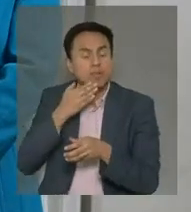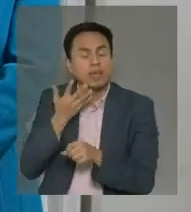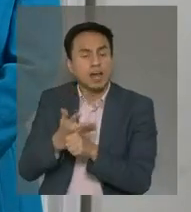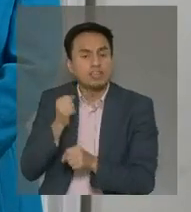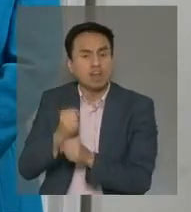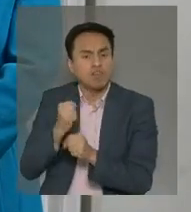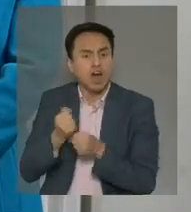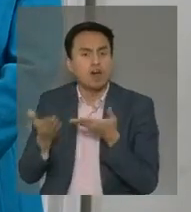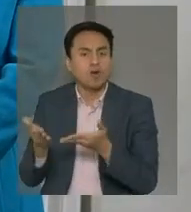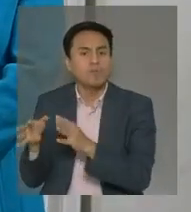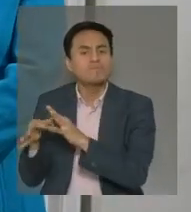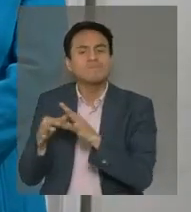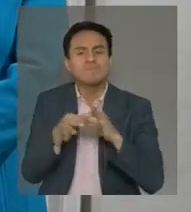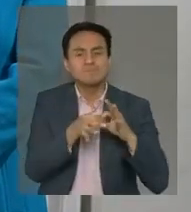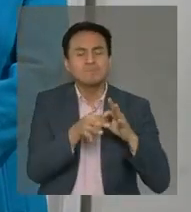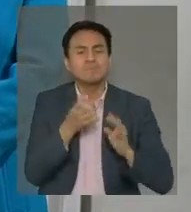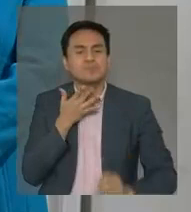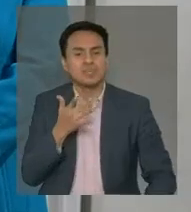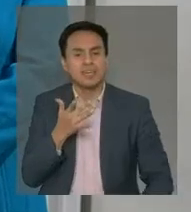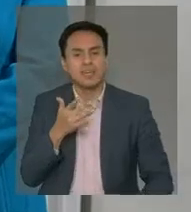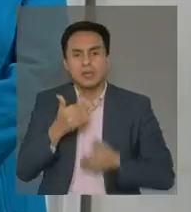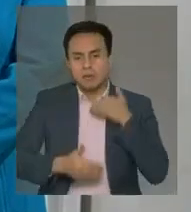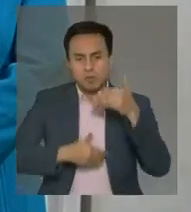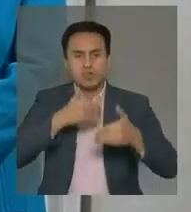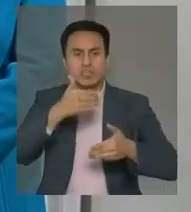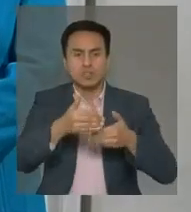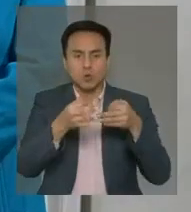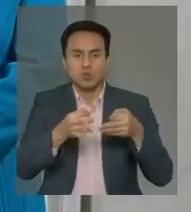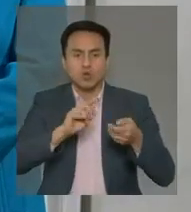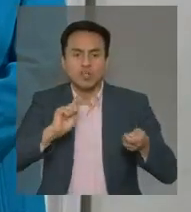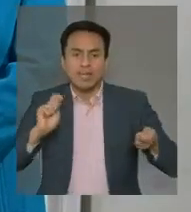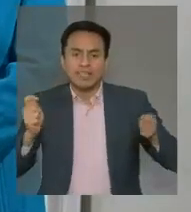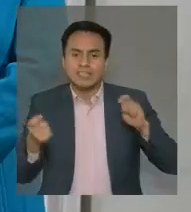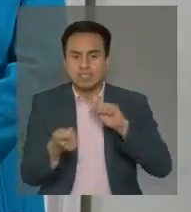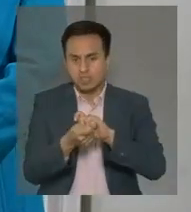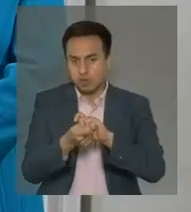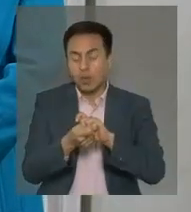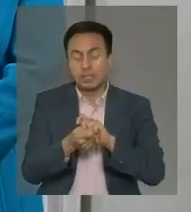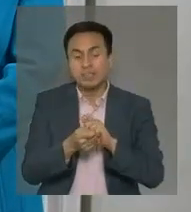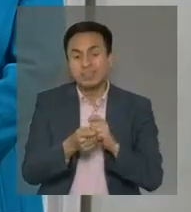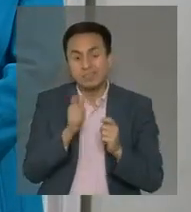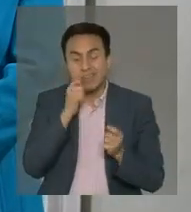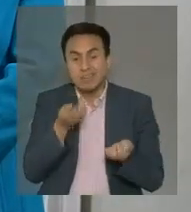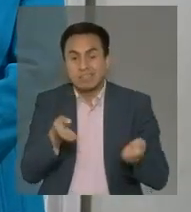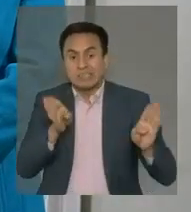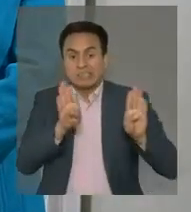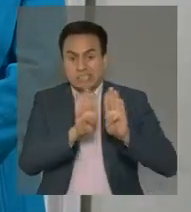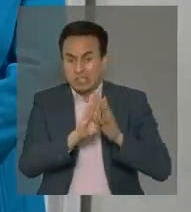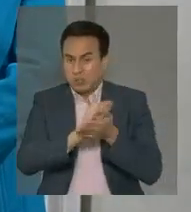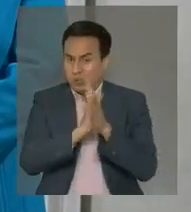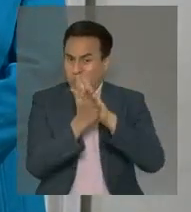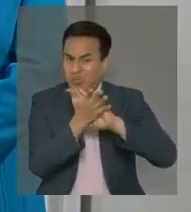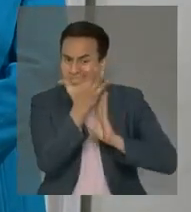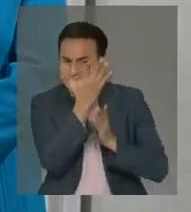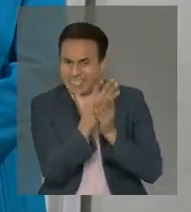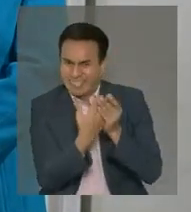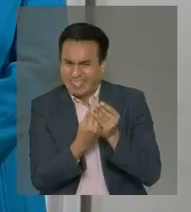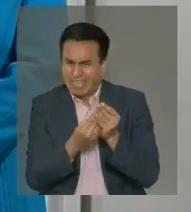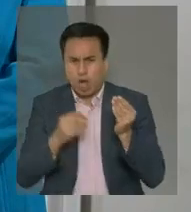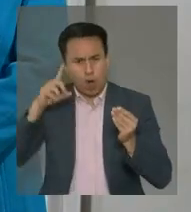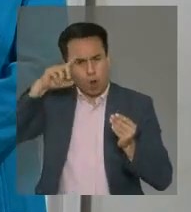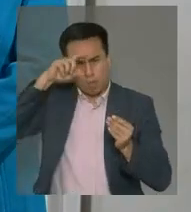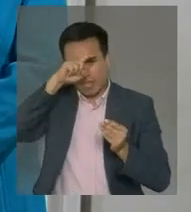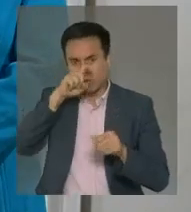trabajo producto justamente de el proceso y de la transición que toma llevar adelante esto porque es un desmantelamiento que es muy complejo y esto